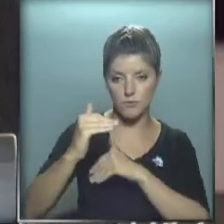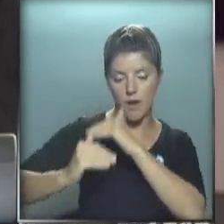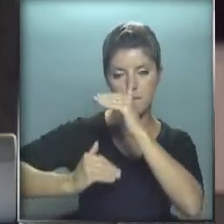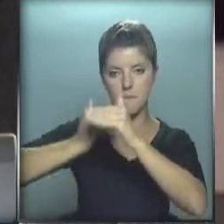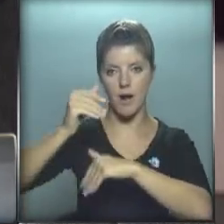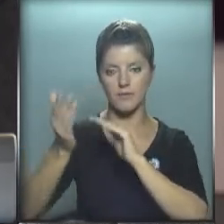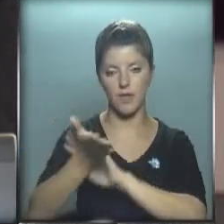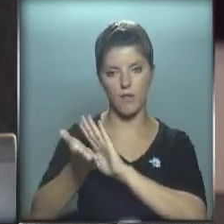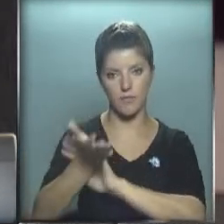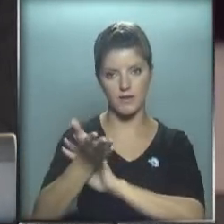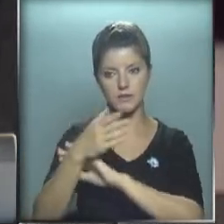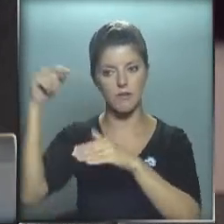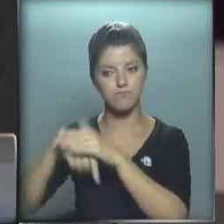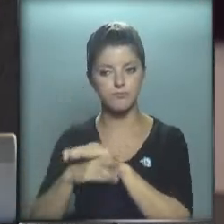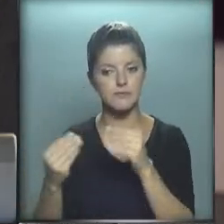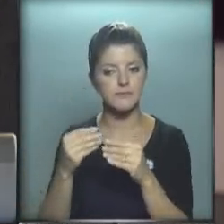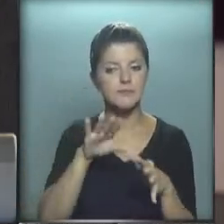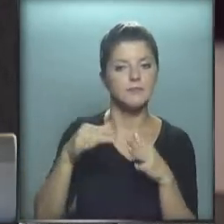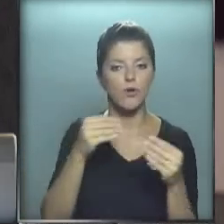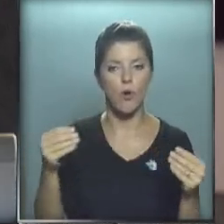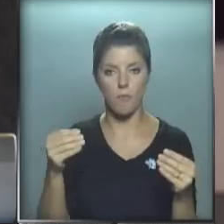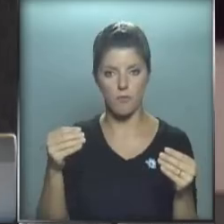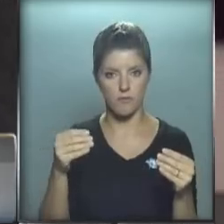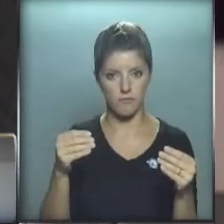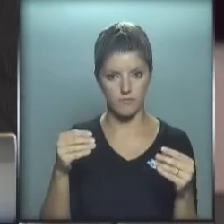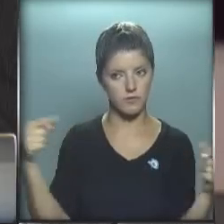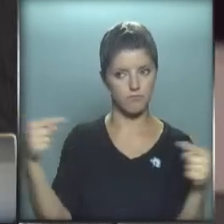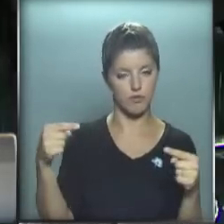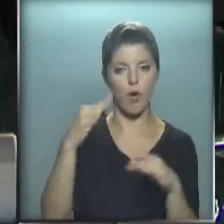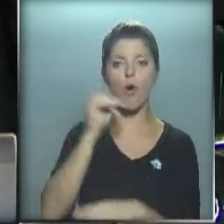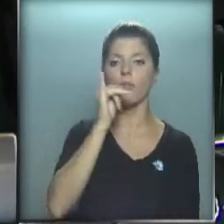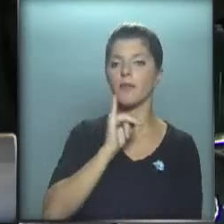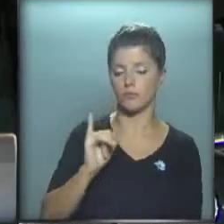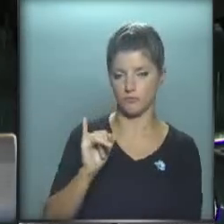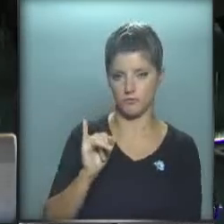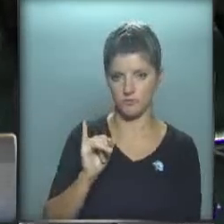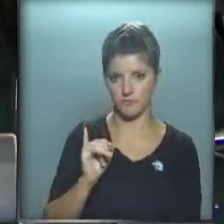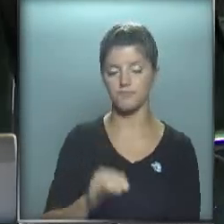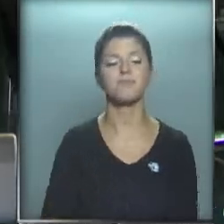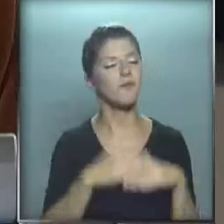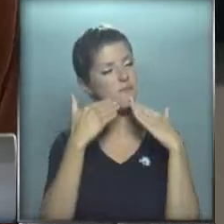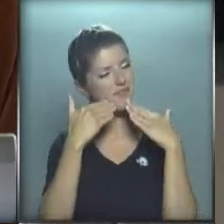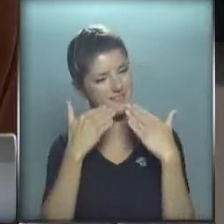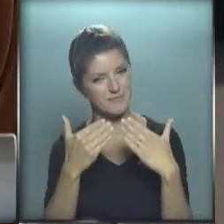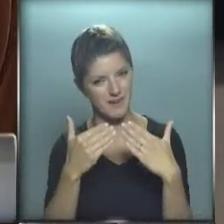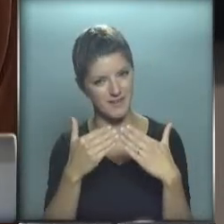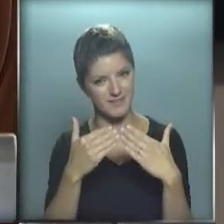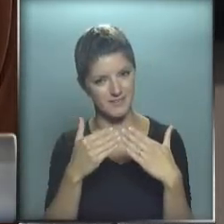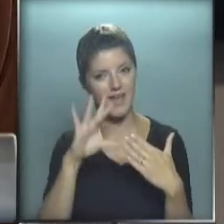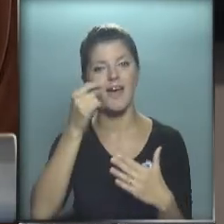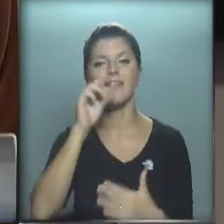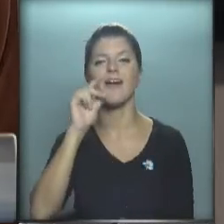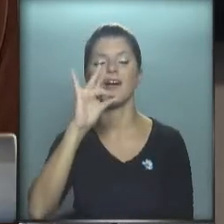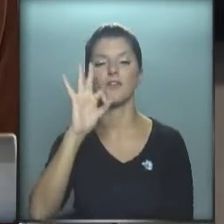ultraderecha sí tratando de pelearle las banderas o de denunciar ese fenómeno Bueno muchísimas gracias dardo dardo es